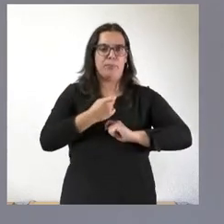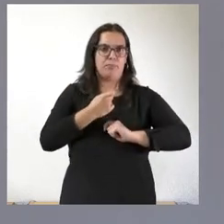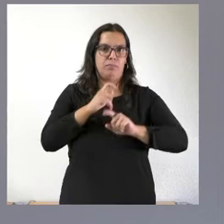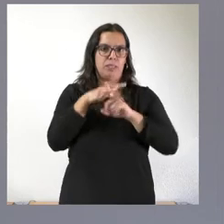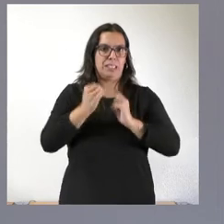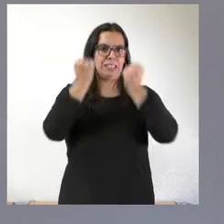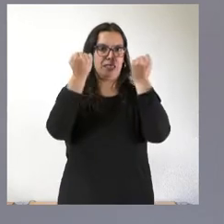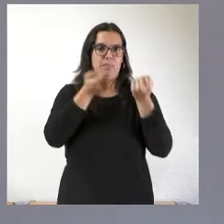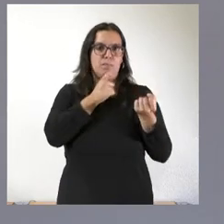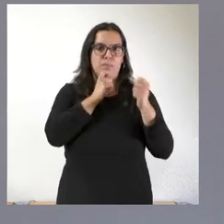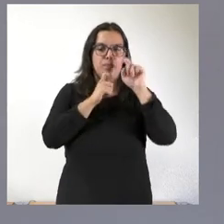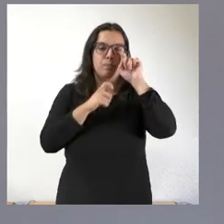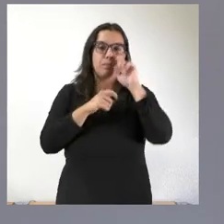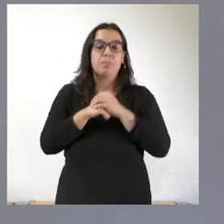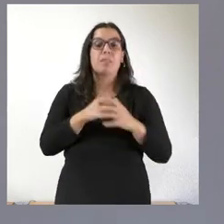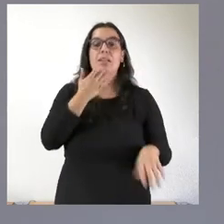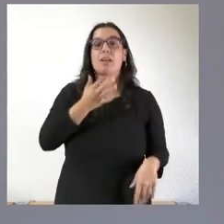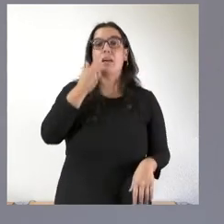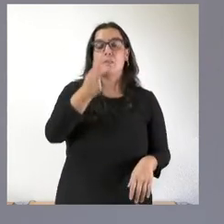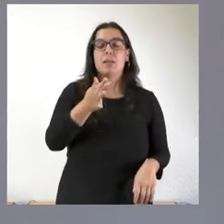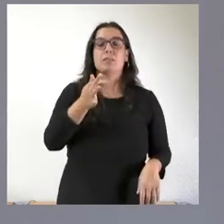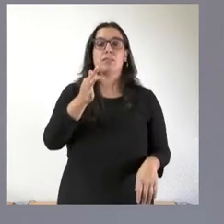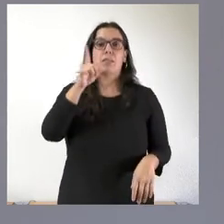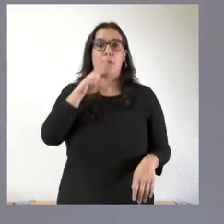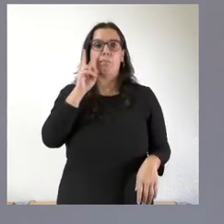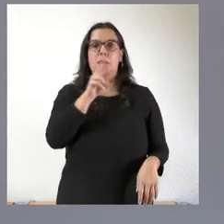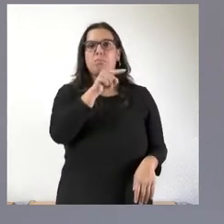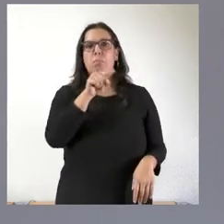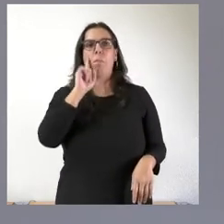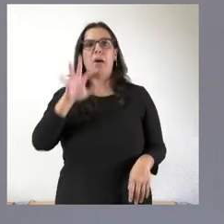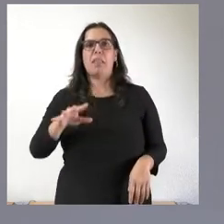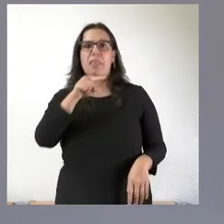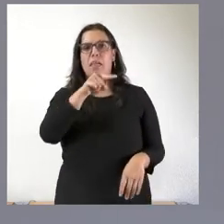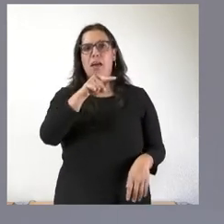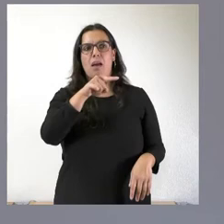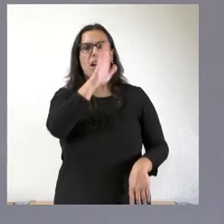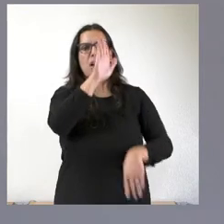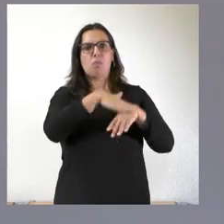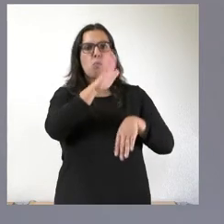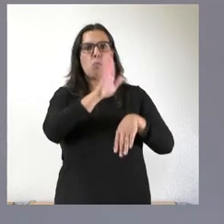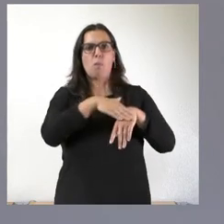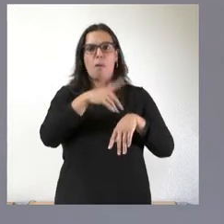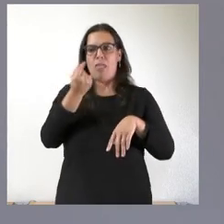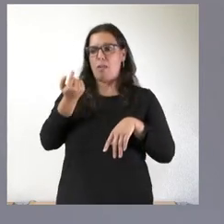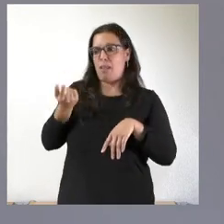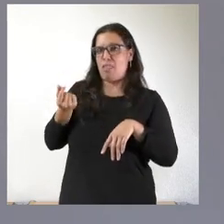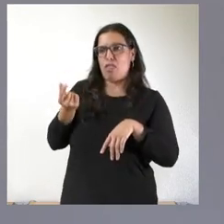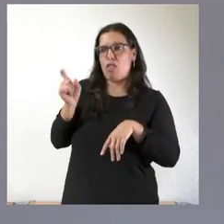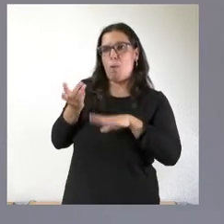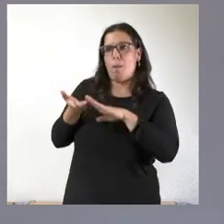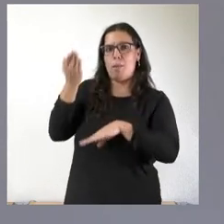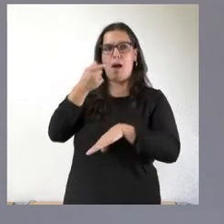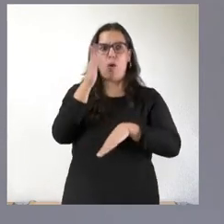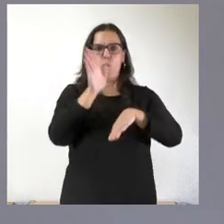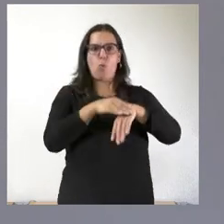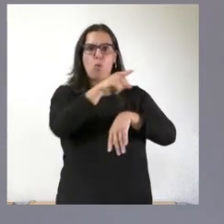eso unimos el debate en torno a que se les señala como responsables del incremento de los precios al sector agrícola y ganadero, me parece que ese tipo de ayudas